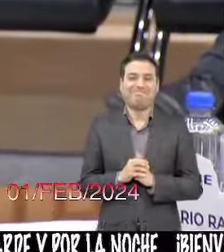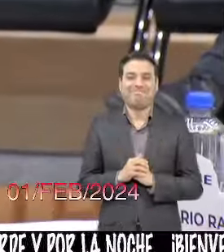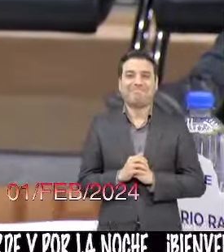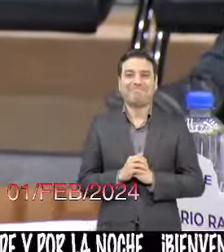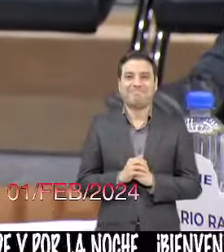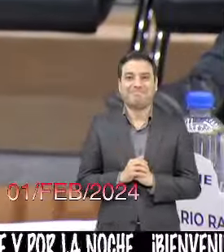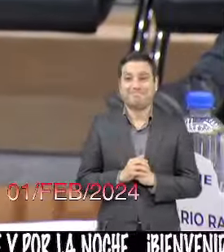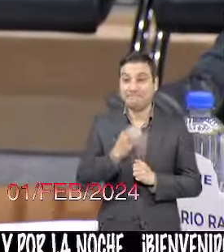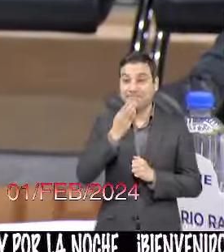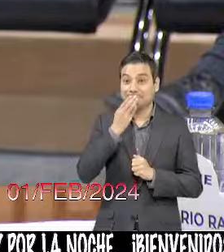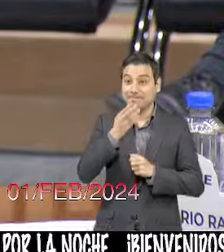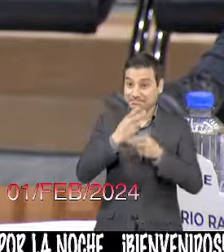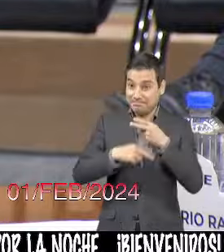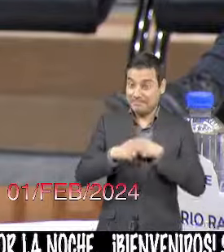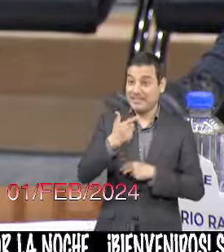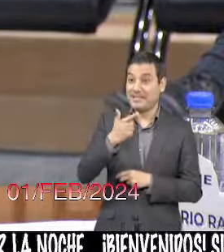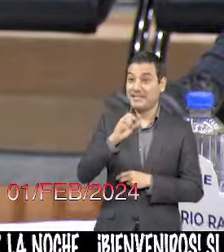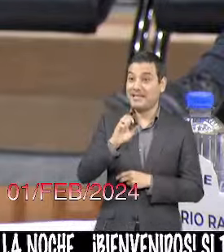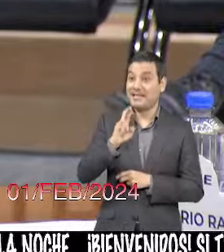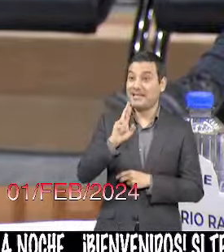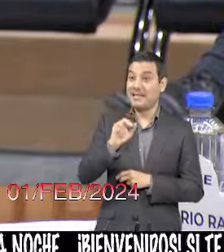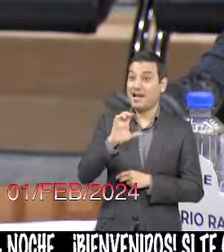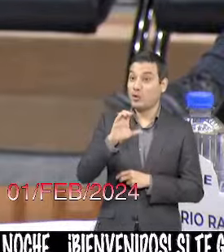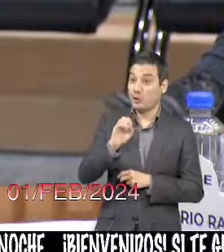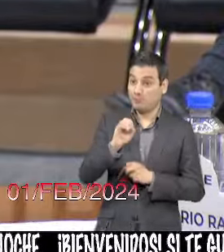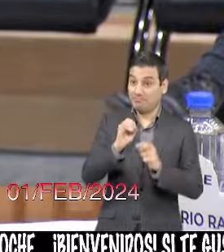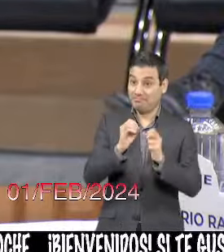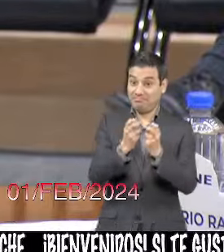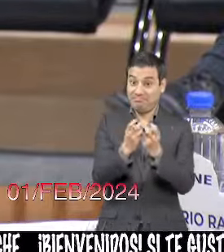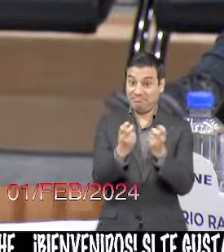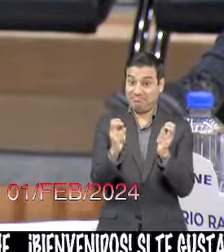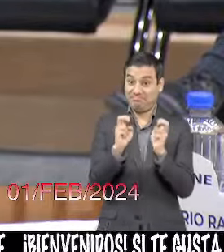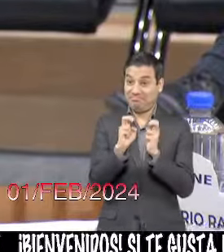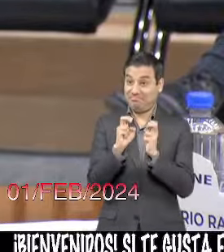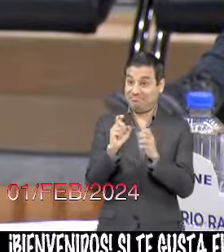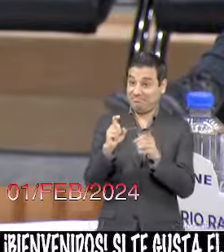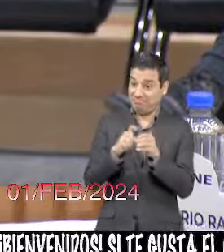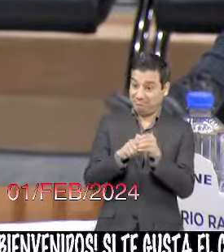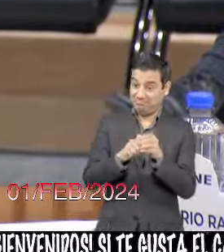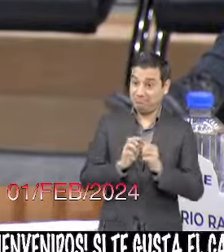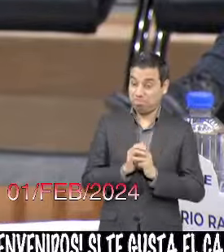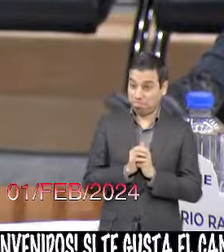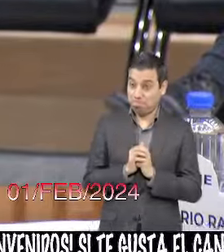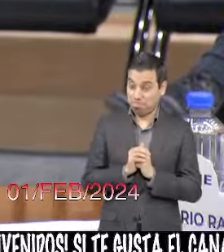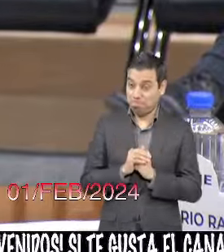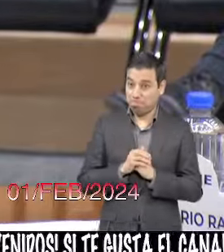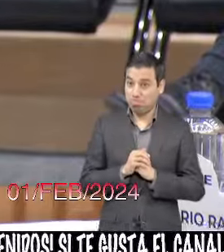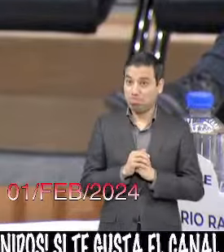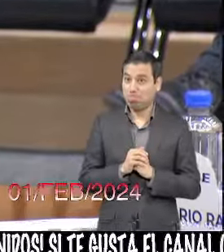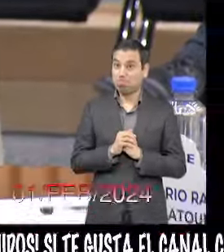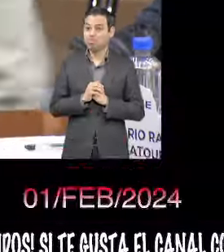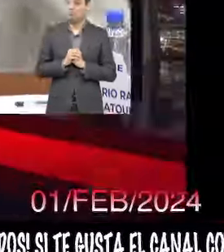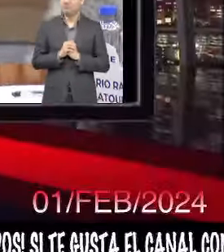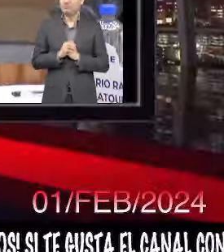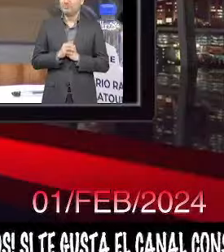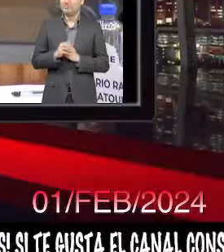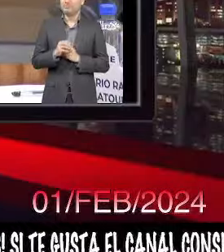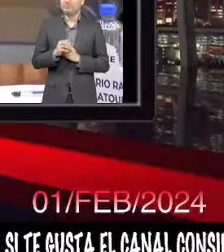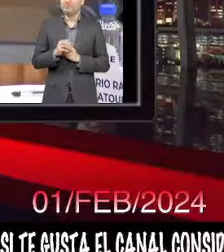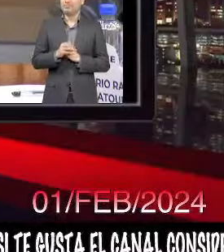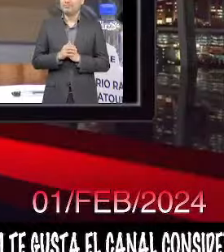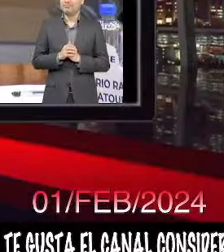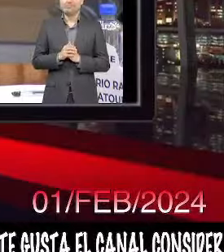Bienvenido también a Gerardo a esta herradura de la democracia. Me llama mucho la atención con cuánta emoción lo